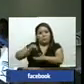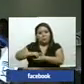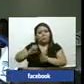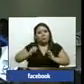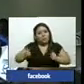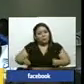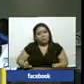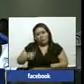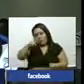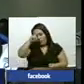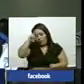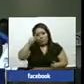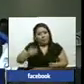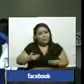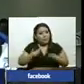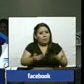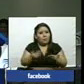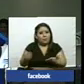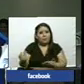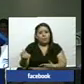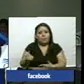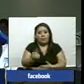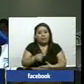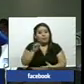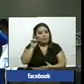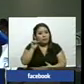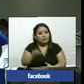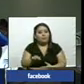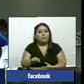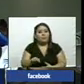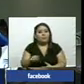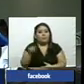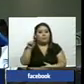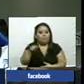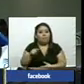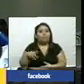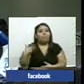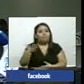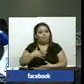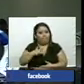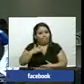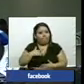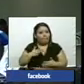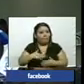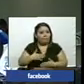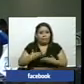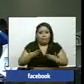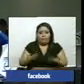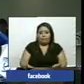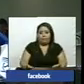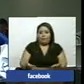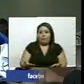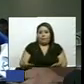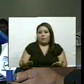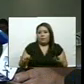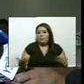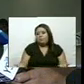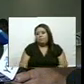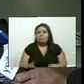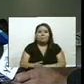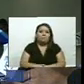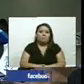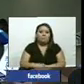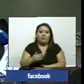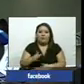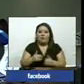estamos trabajando para la gente, y ese es el foco, y eso es lo que nos debe motivar a todos a ir quitando, digamos,